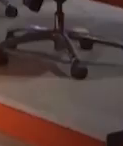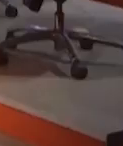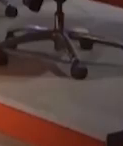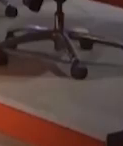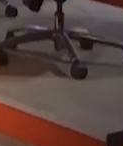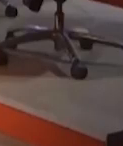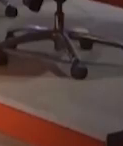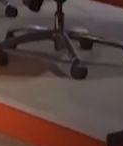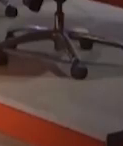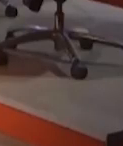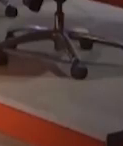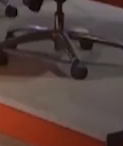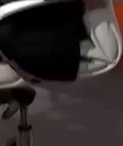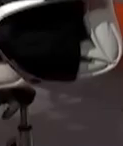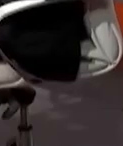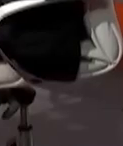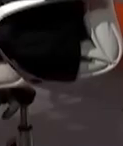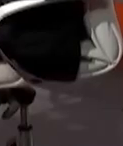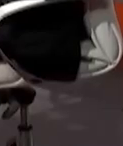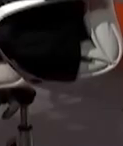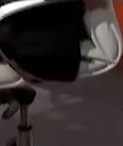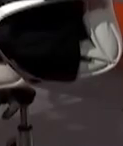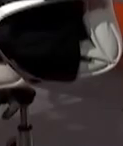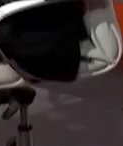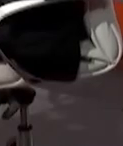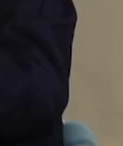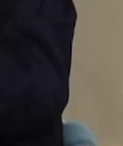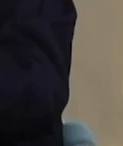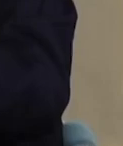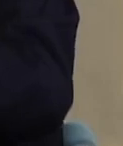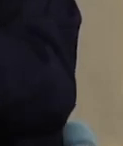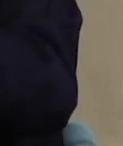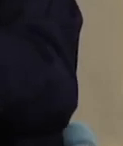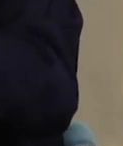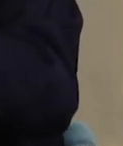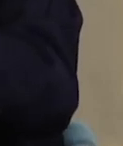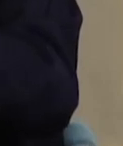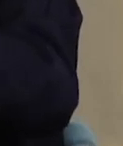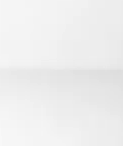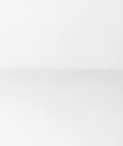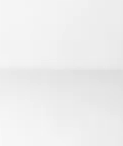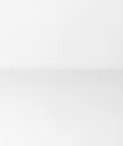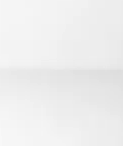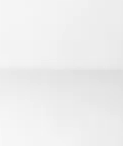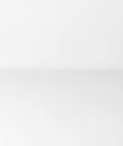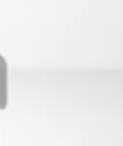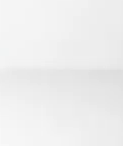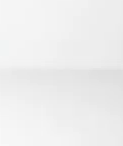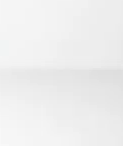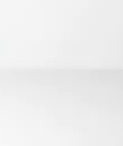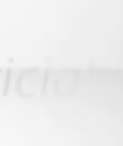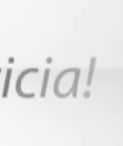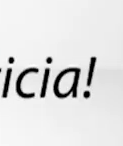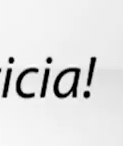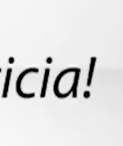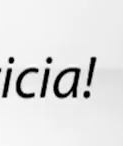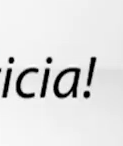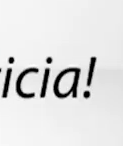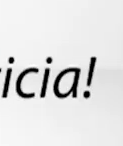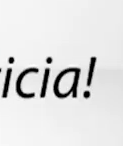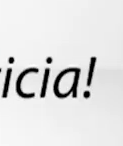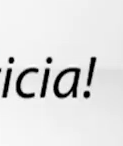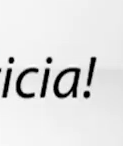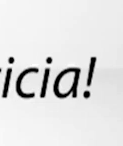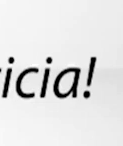de 20 años con la participación de reconocidos analistas y personalidades mesa redonda